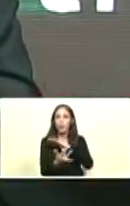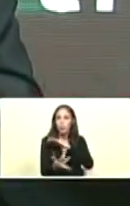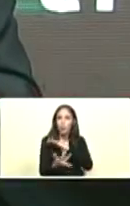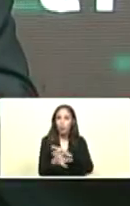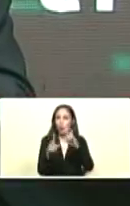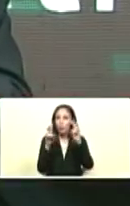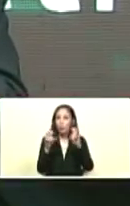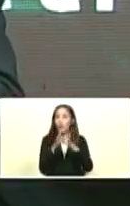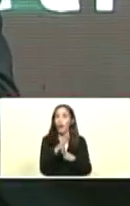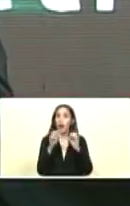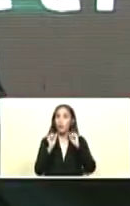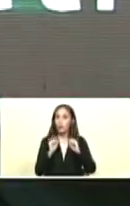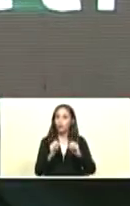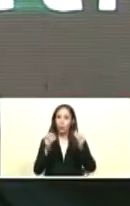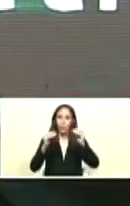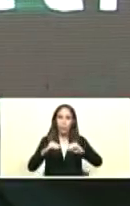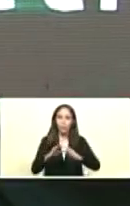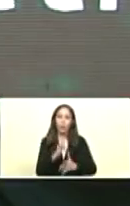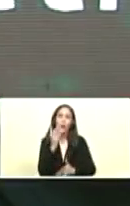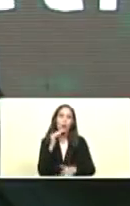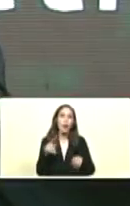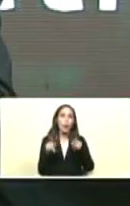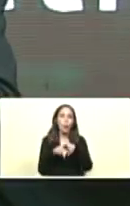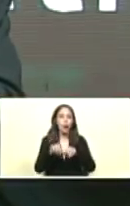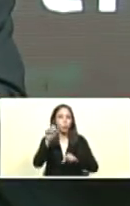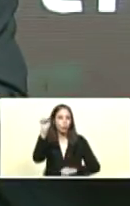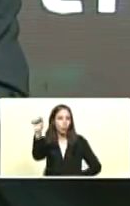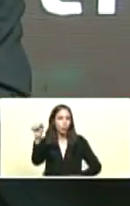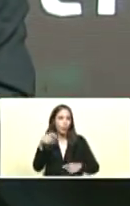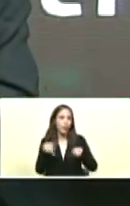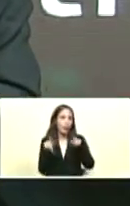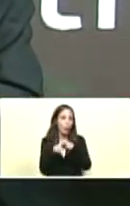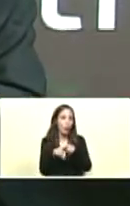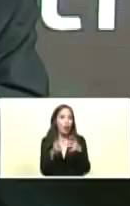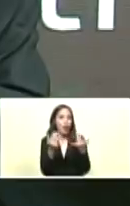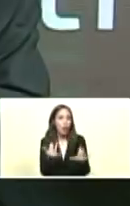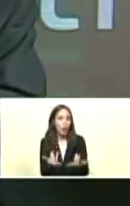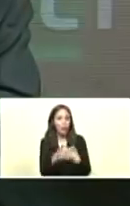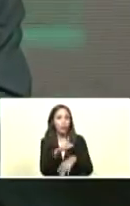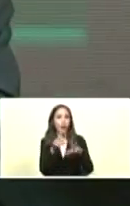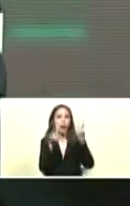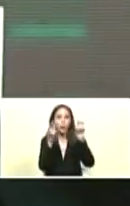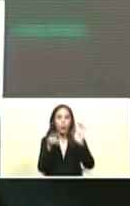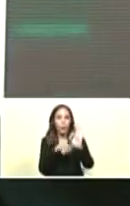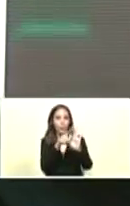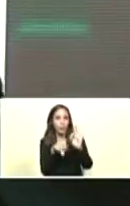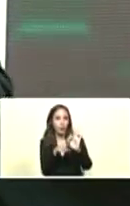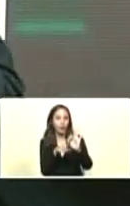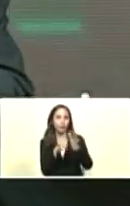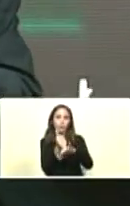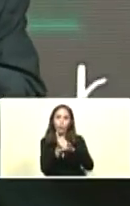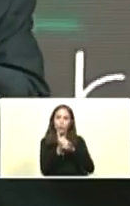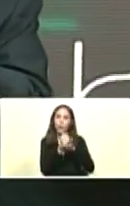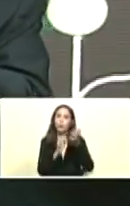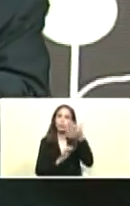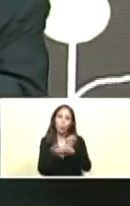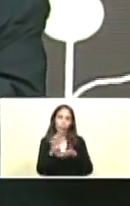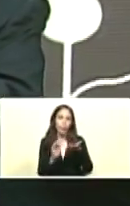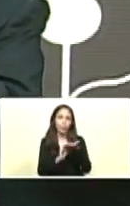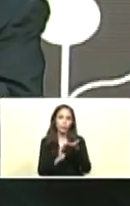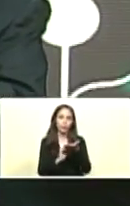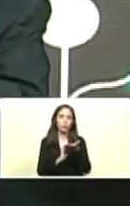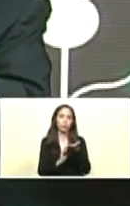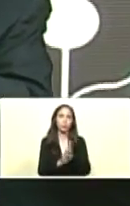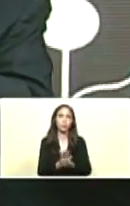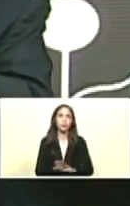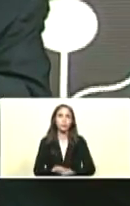indomables. Frente a Superman surgió la criptonita perfecta, la criptomoneda, el Petro. No podrá Superman con